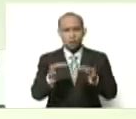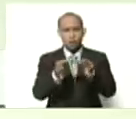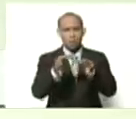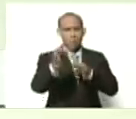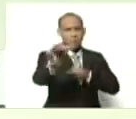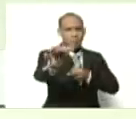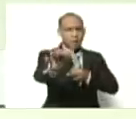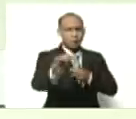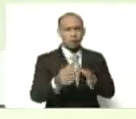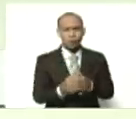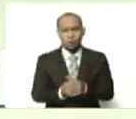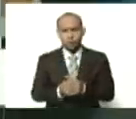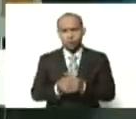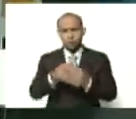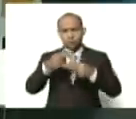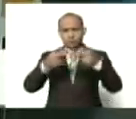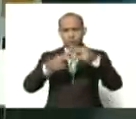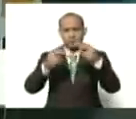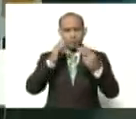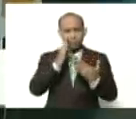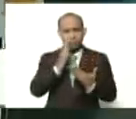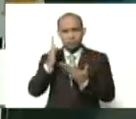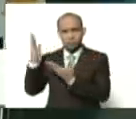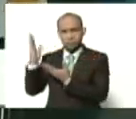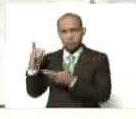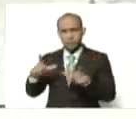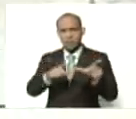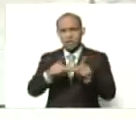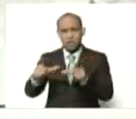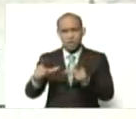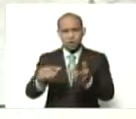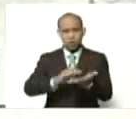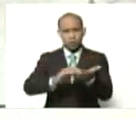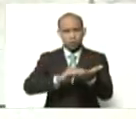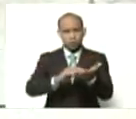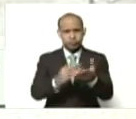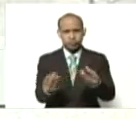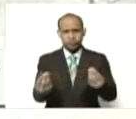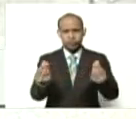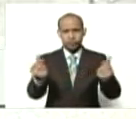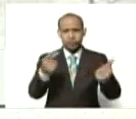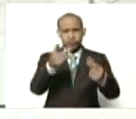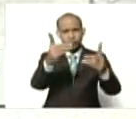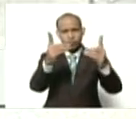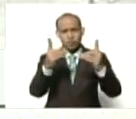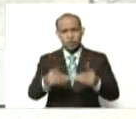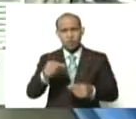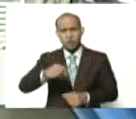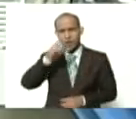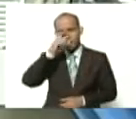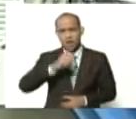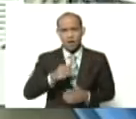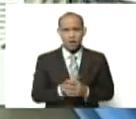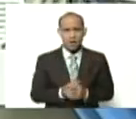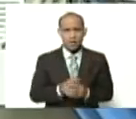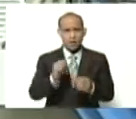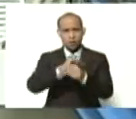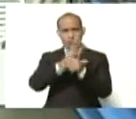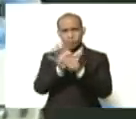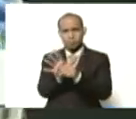1.200 metros cuadrados, presidente, de construcción, que han sido rehabilitadas gracias a su decisión, que en este año de